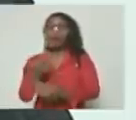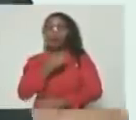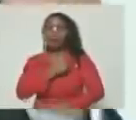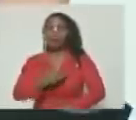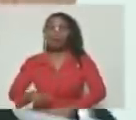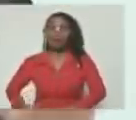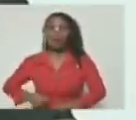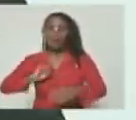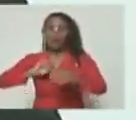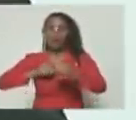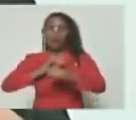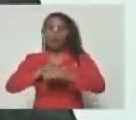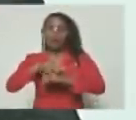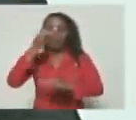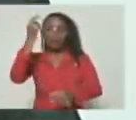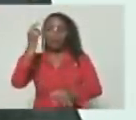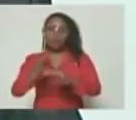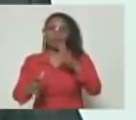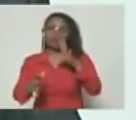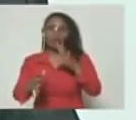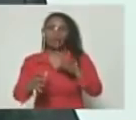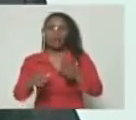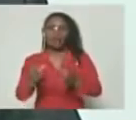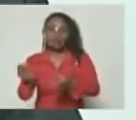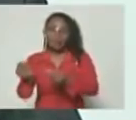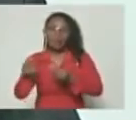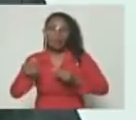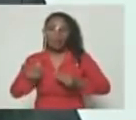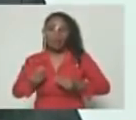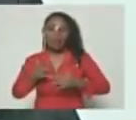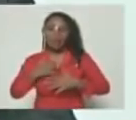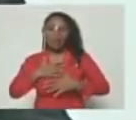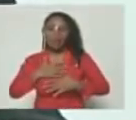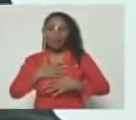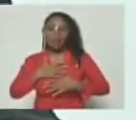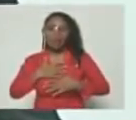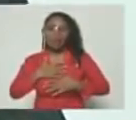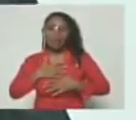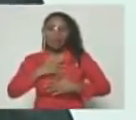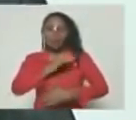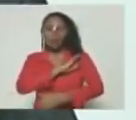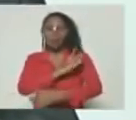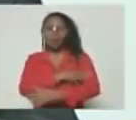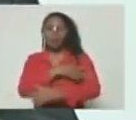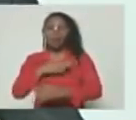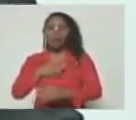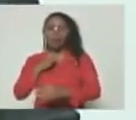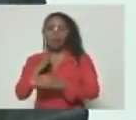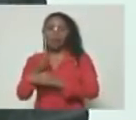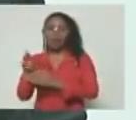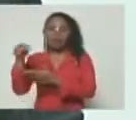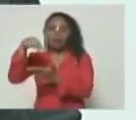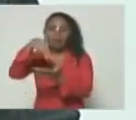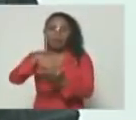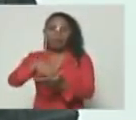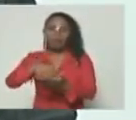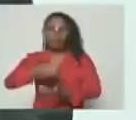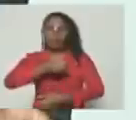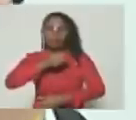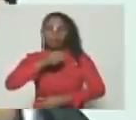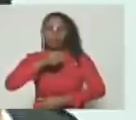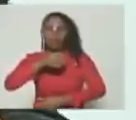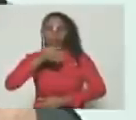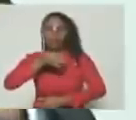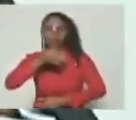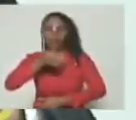Jorge, y tuve la suerte, que me concediera el podio para dirigirme desde allí, para hablar.